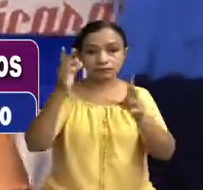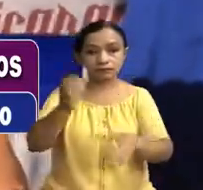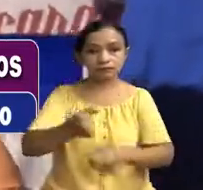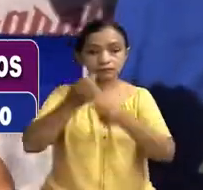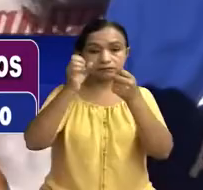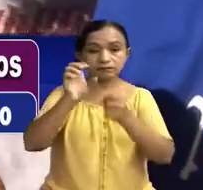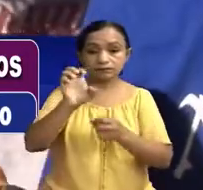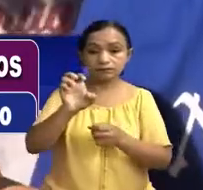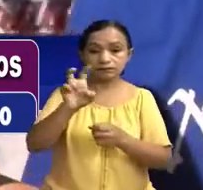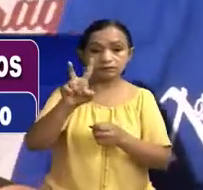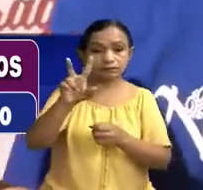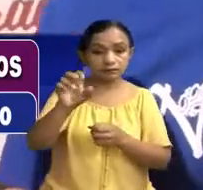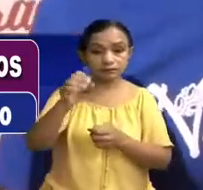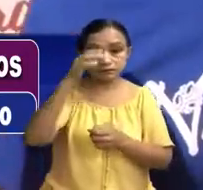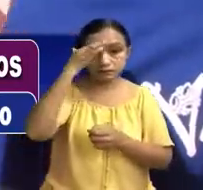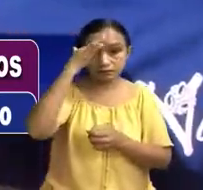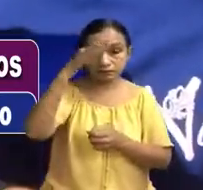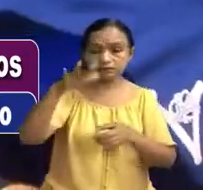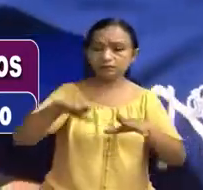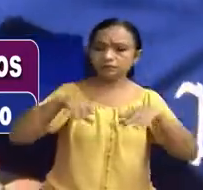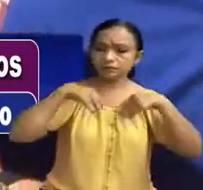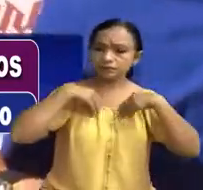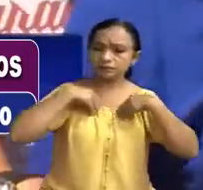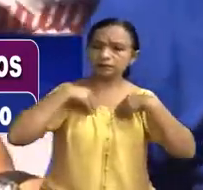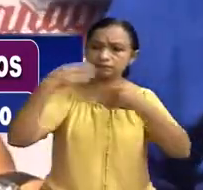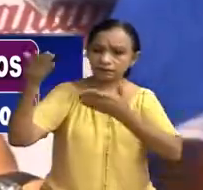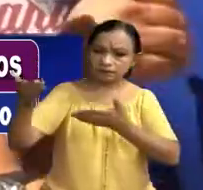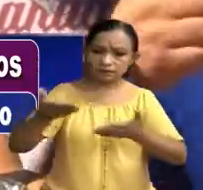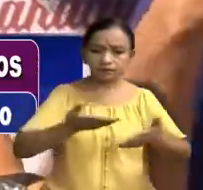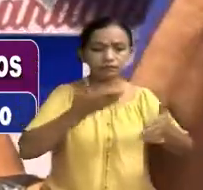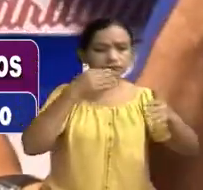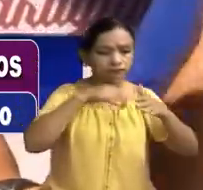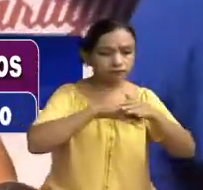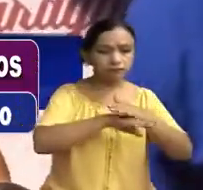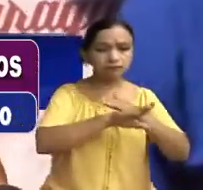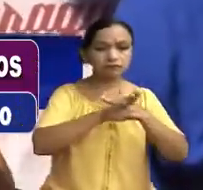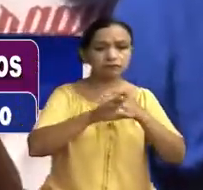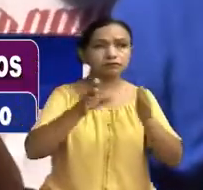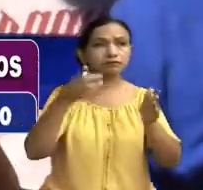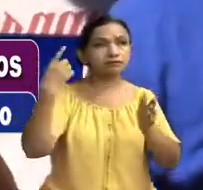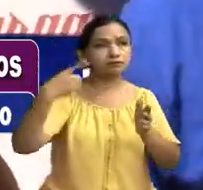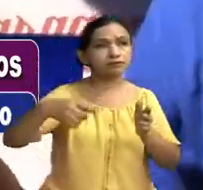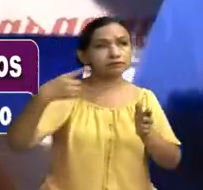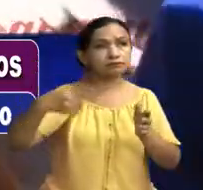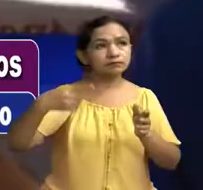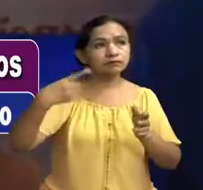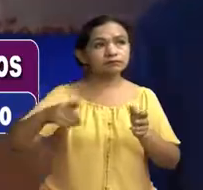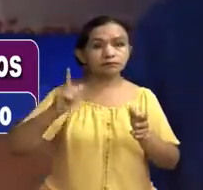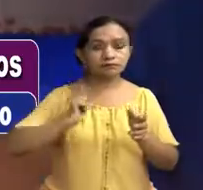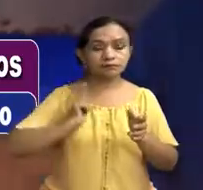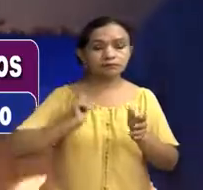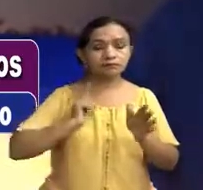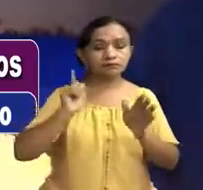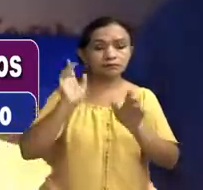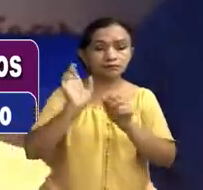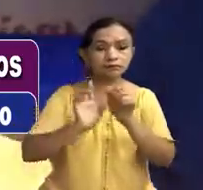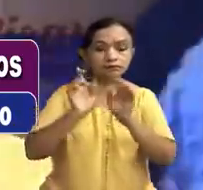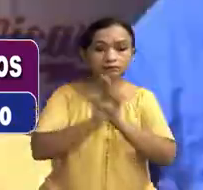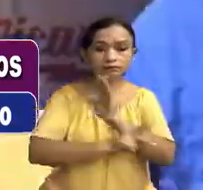a salvar la vida de Evo, y luego el papel de México para también contribuir a ese legítimo derecho que también tienen las naciones,